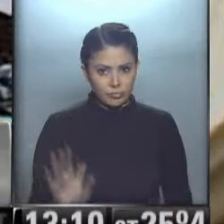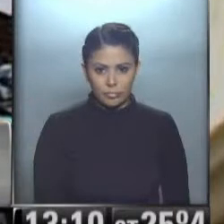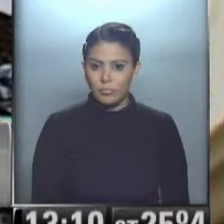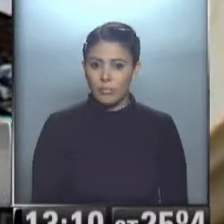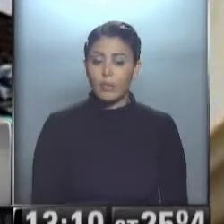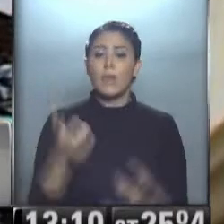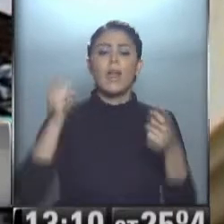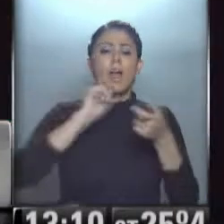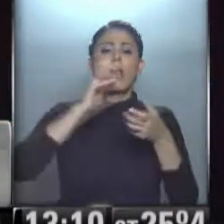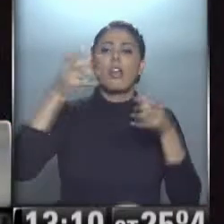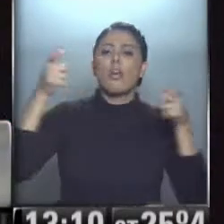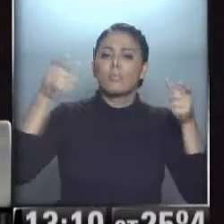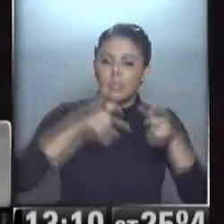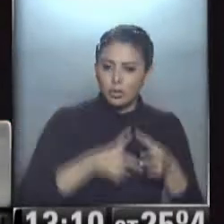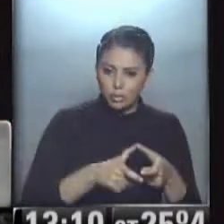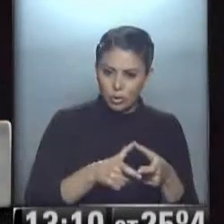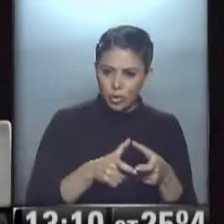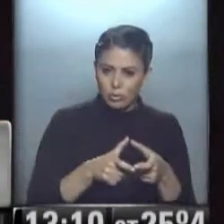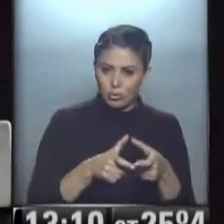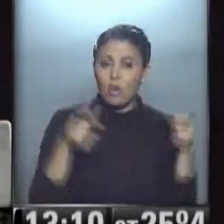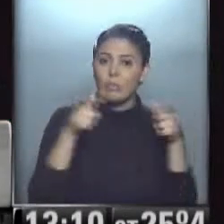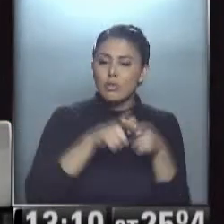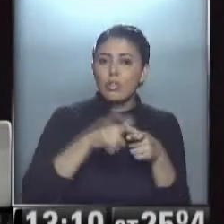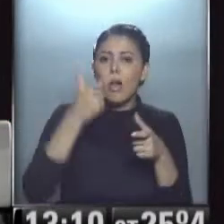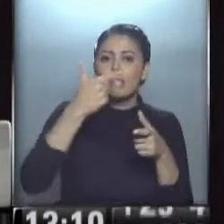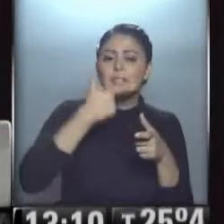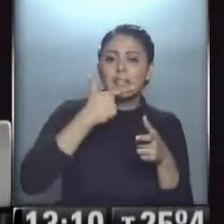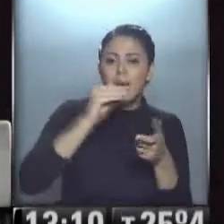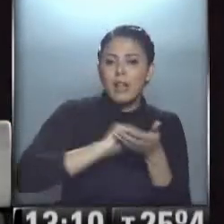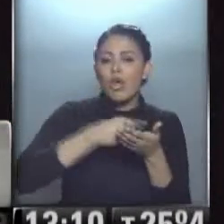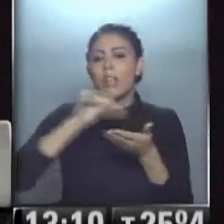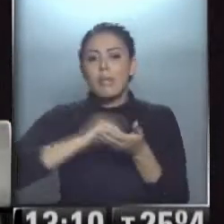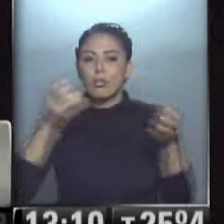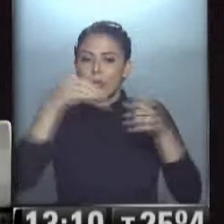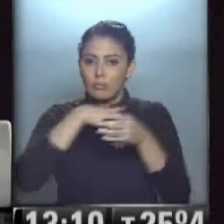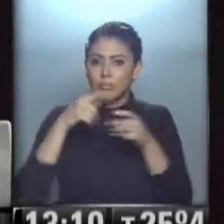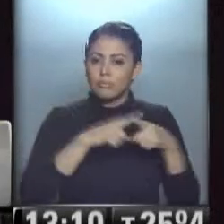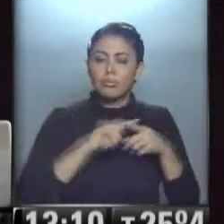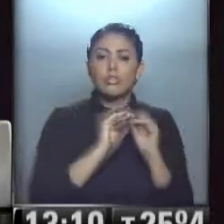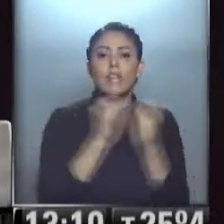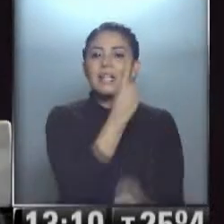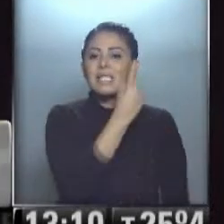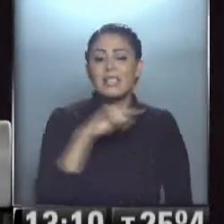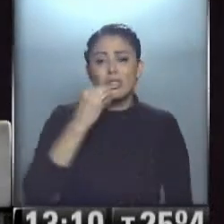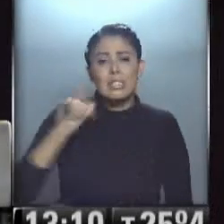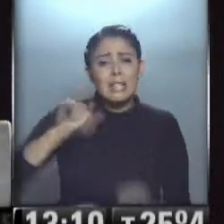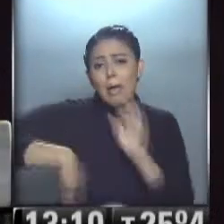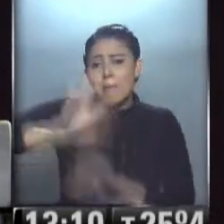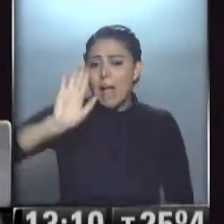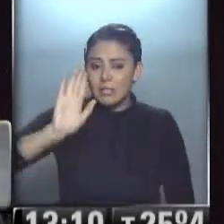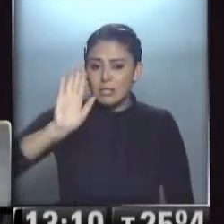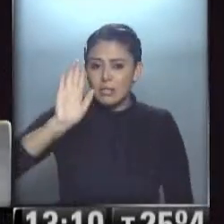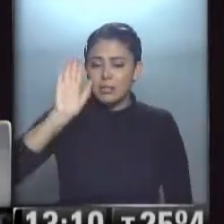la comisión este bicameral realizó más de 160 modificaciones muchas de ellas